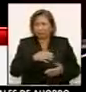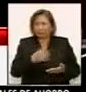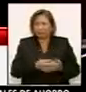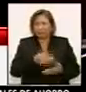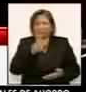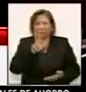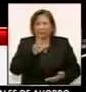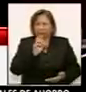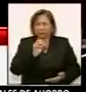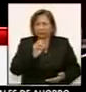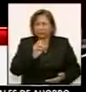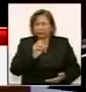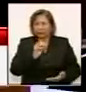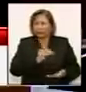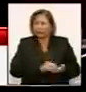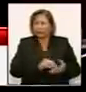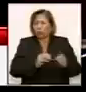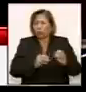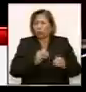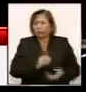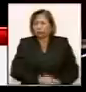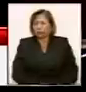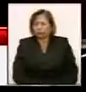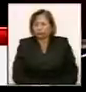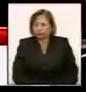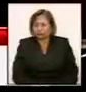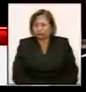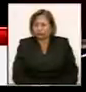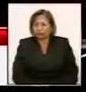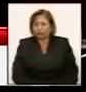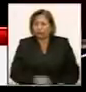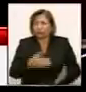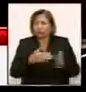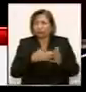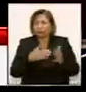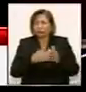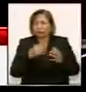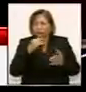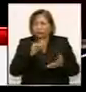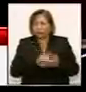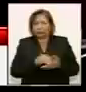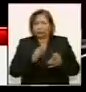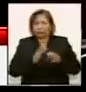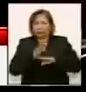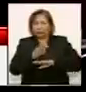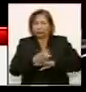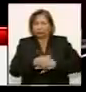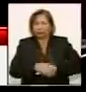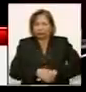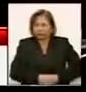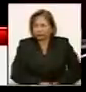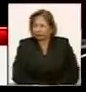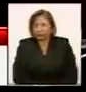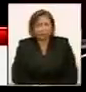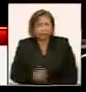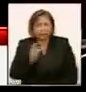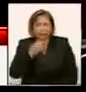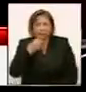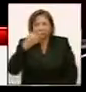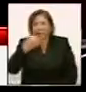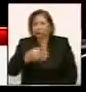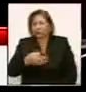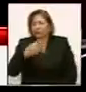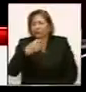el 37. No todos coincidimos en eso, Premier, a través de la presidencia. No es verdad. Ni